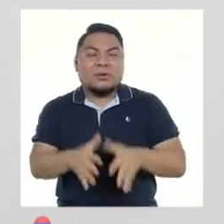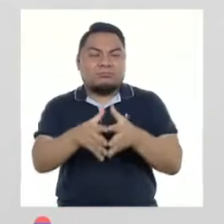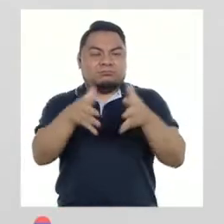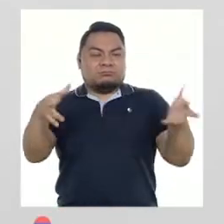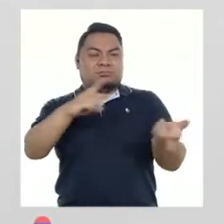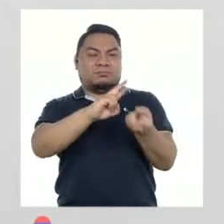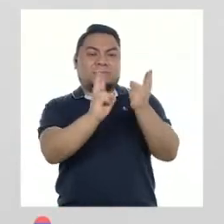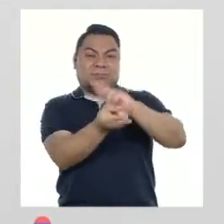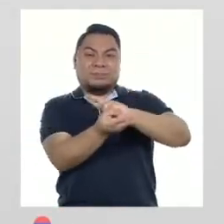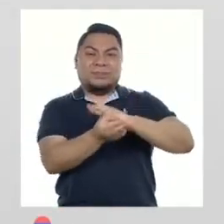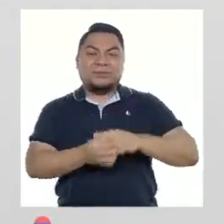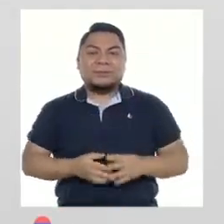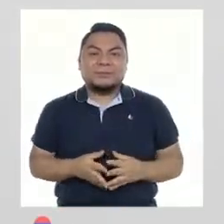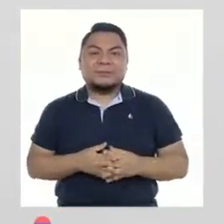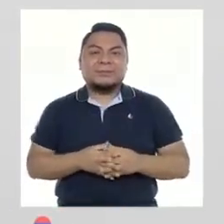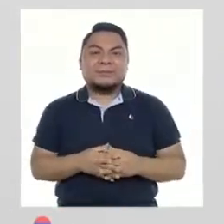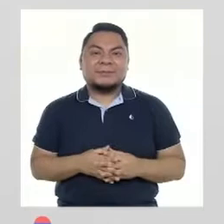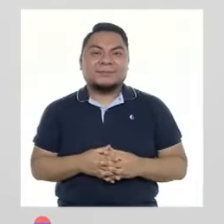de residuos.